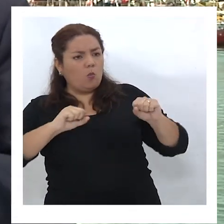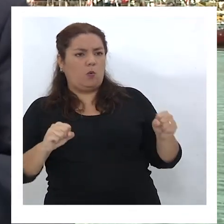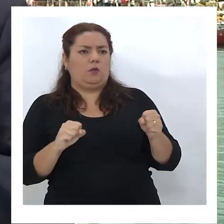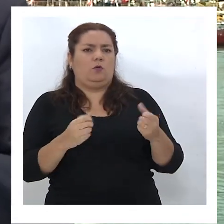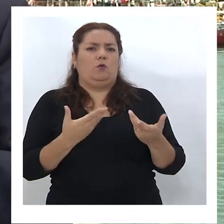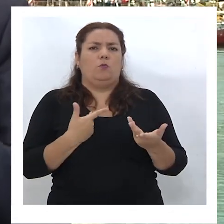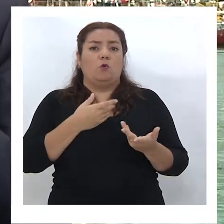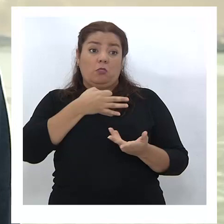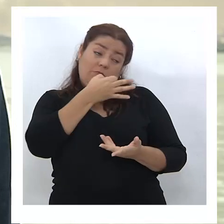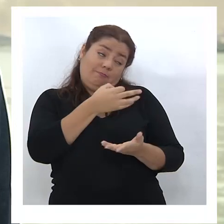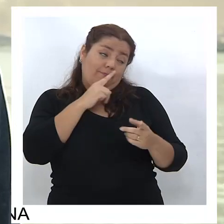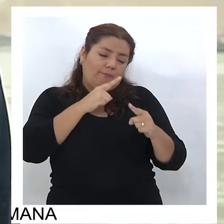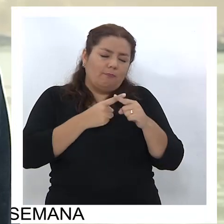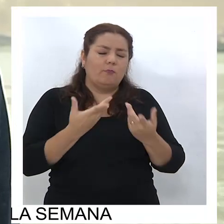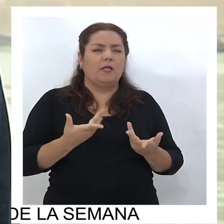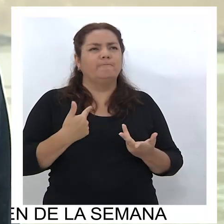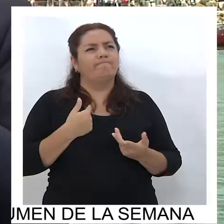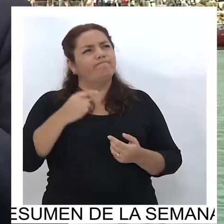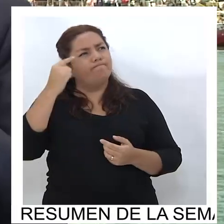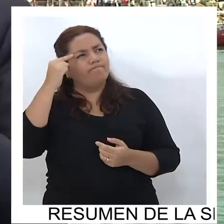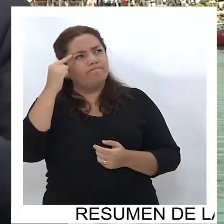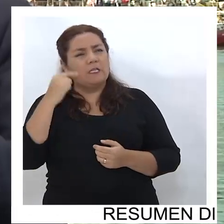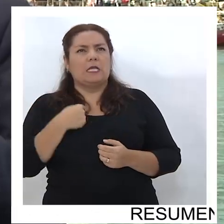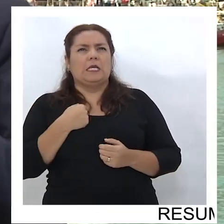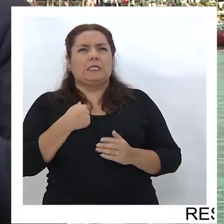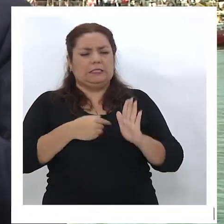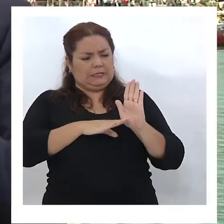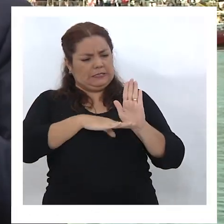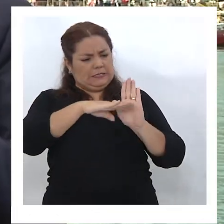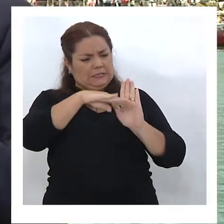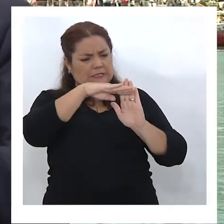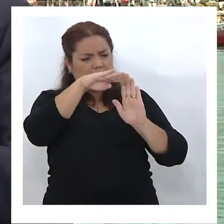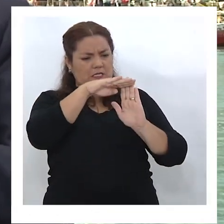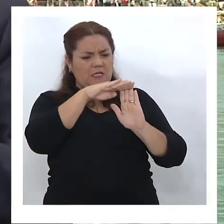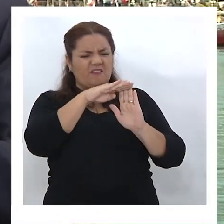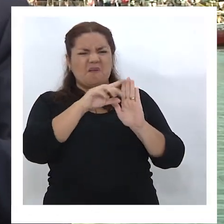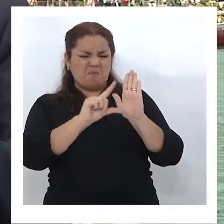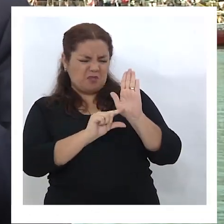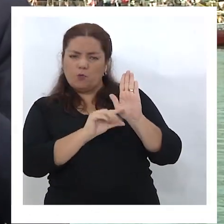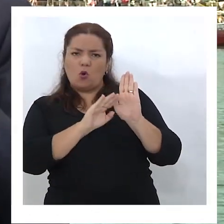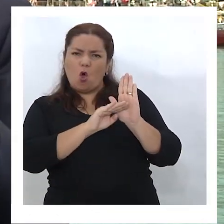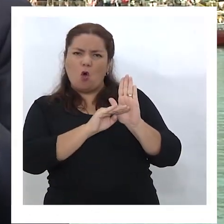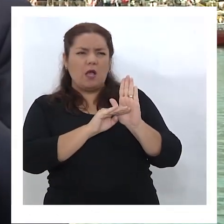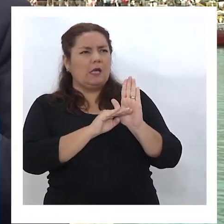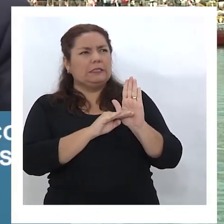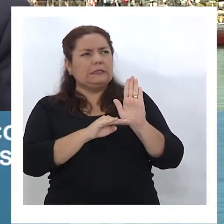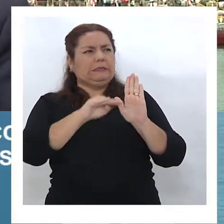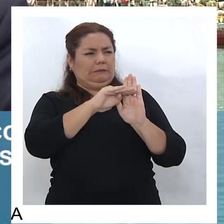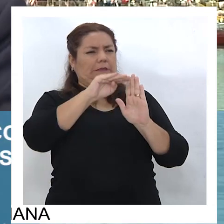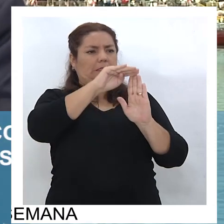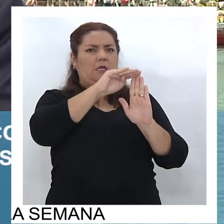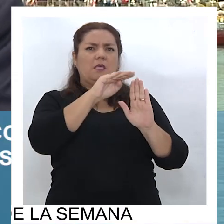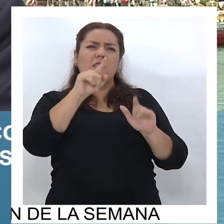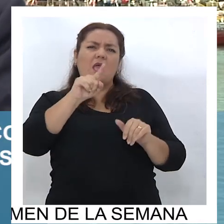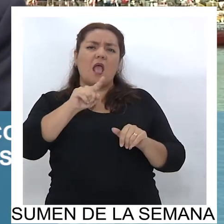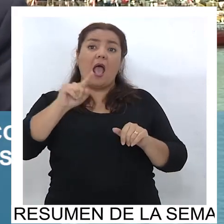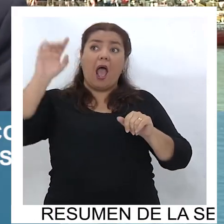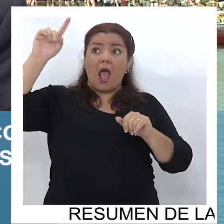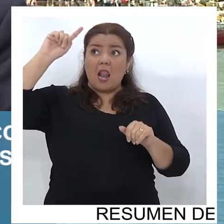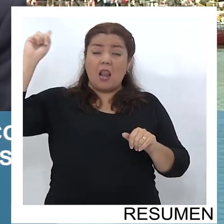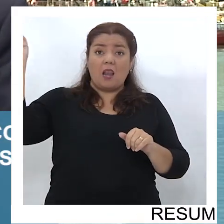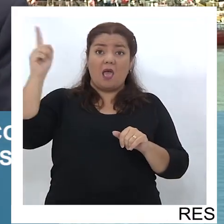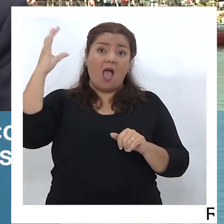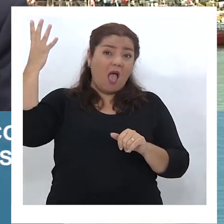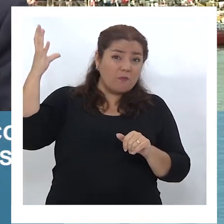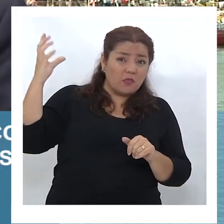indica su nombre, digamos, que son en el fondo estándares que van más allá del mínimo, estándares medioambientales y estándares de